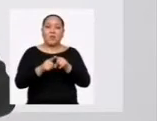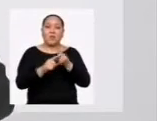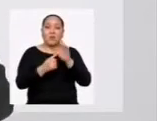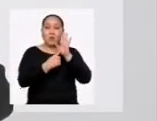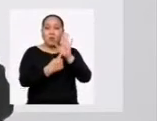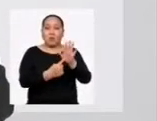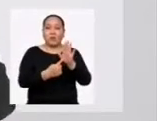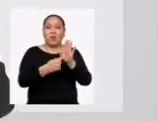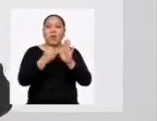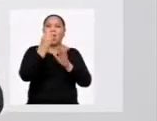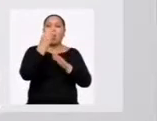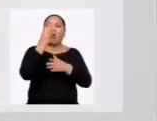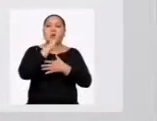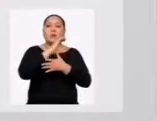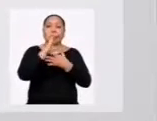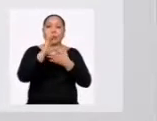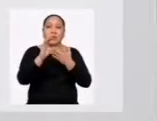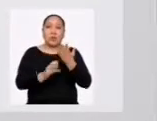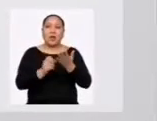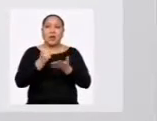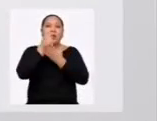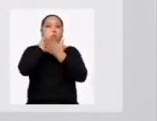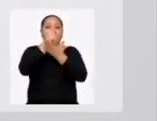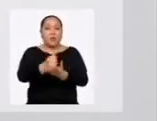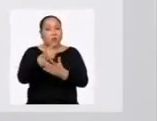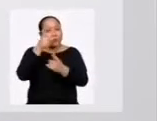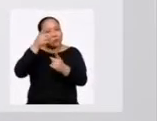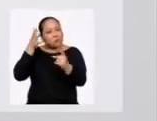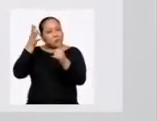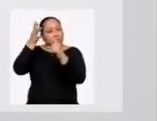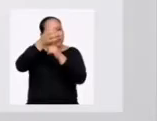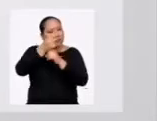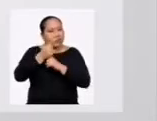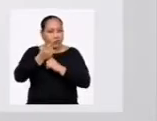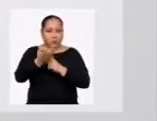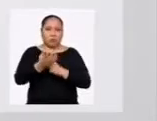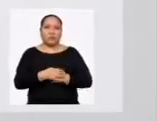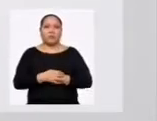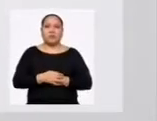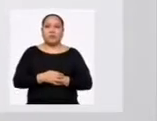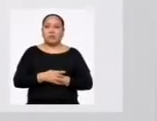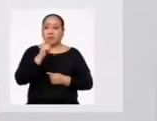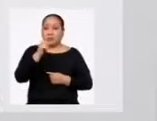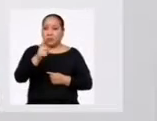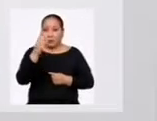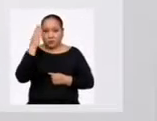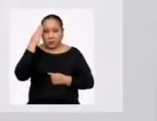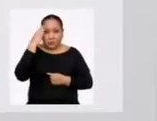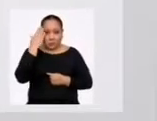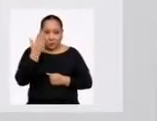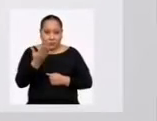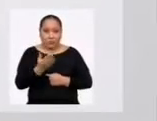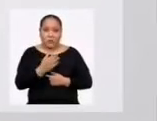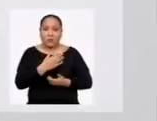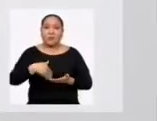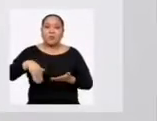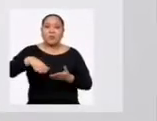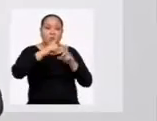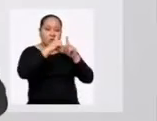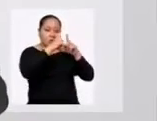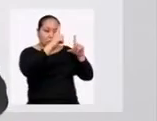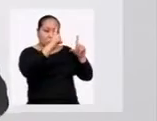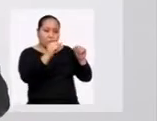algunas características que ayudarán a que alcances mejor tu propósito. Ten en cuenta que todo